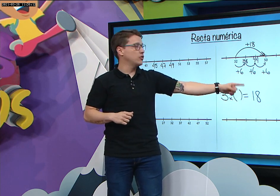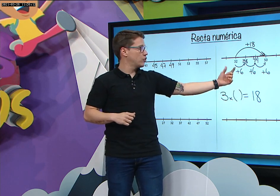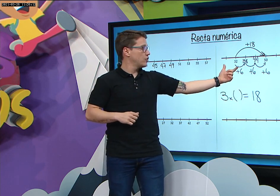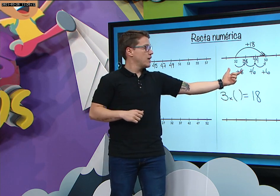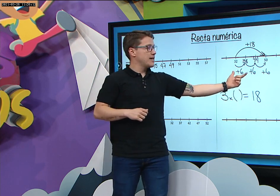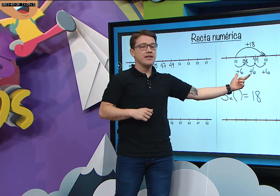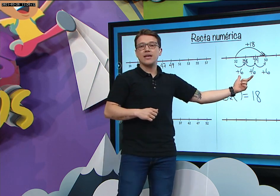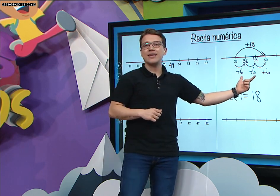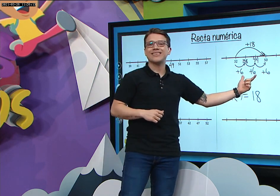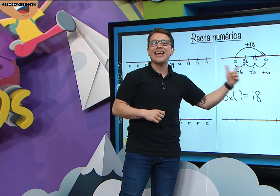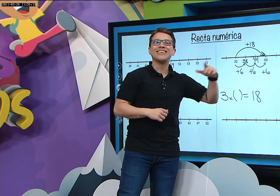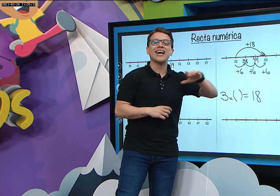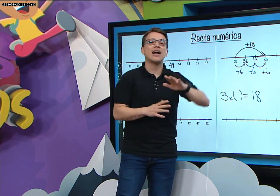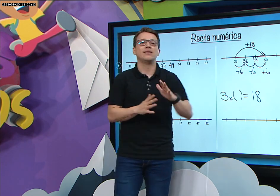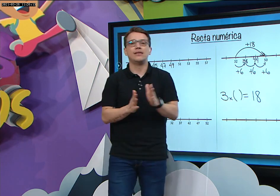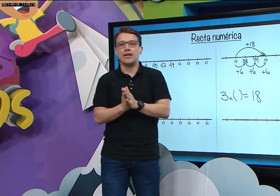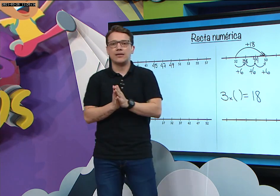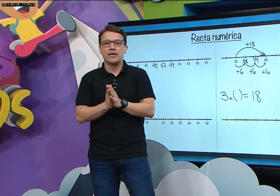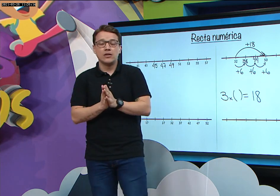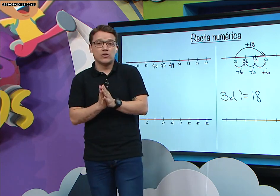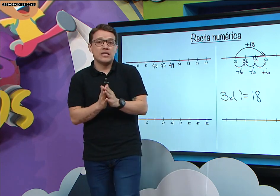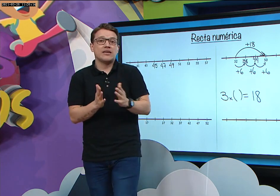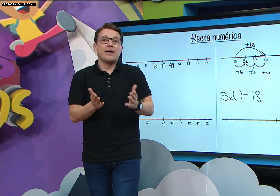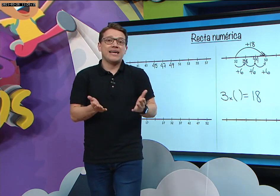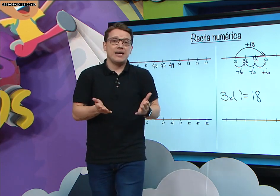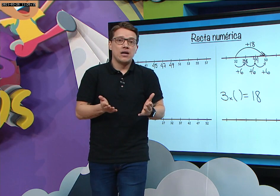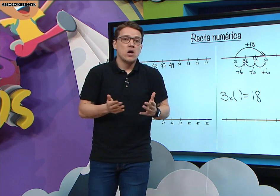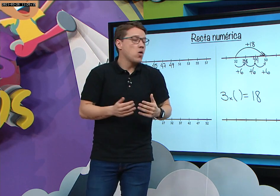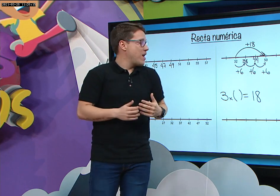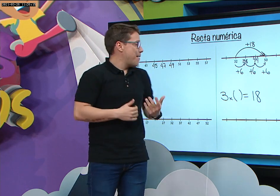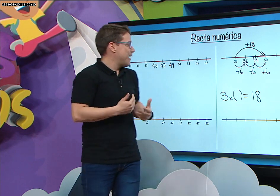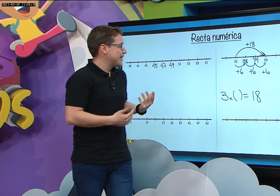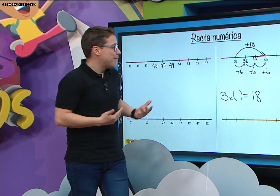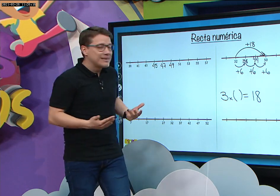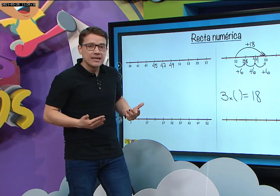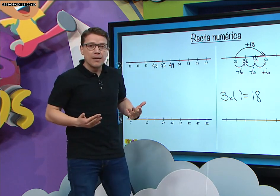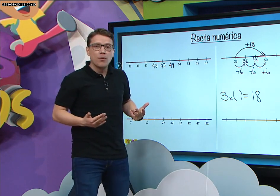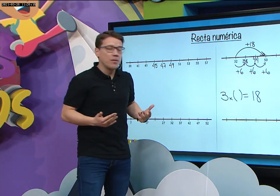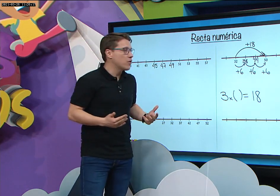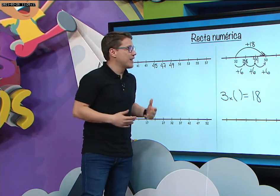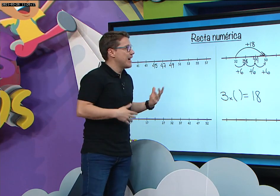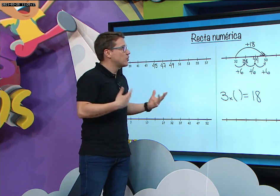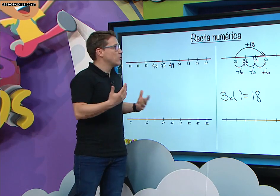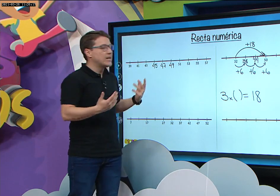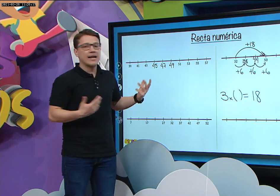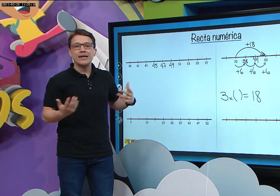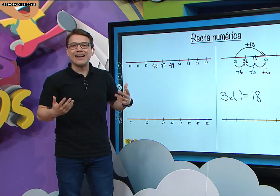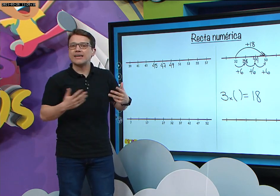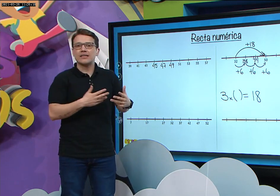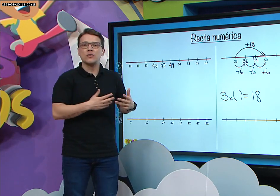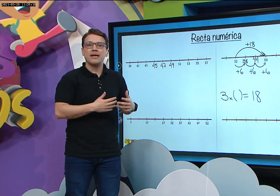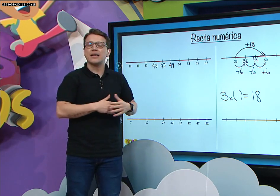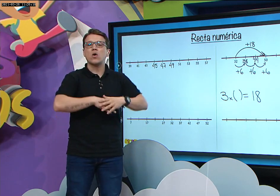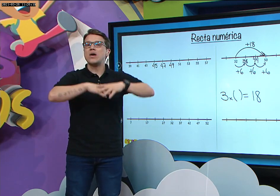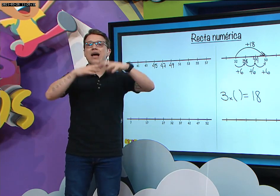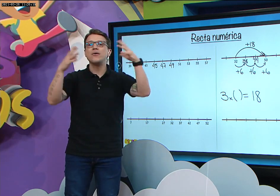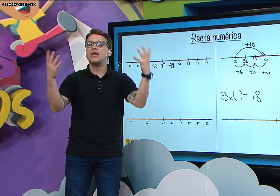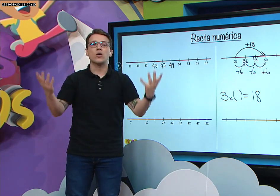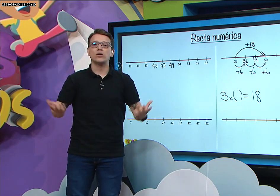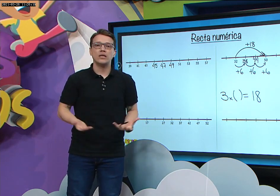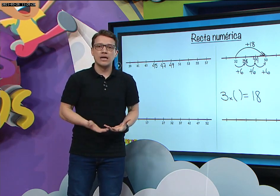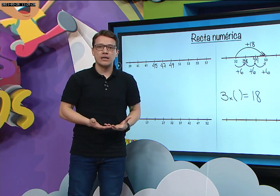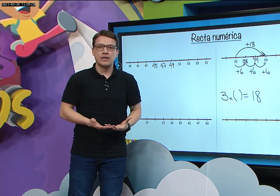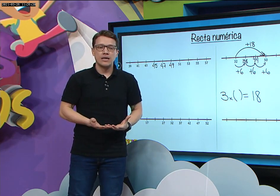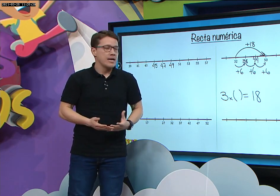que da 18 y ahí tienes esa cantidad. Entonces, de esa manera, con la matemática podemos relacionar la recta numérica con la